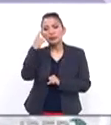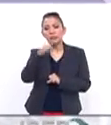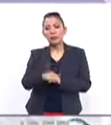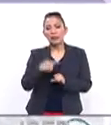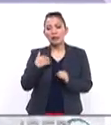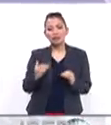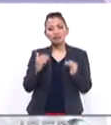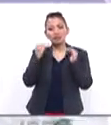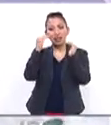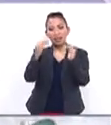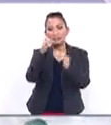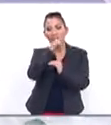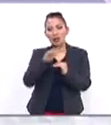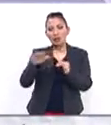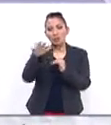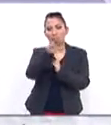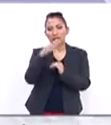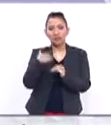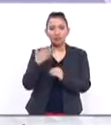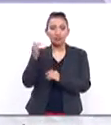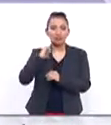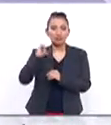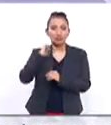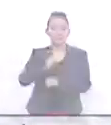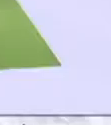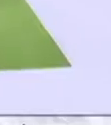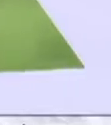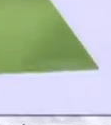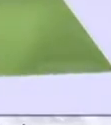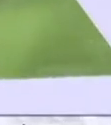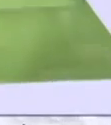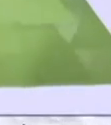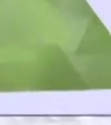la revitalización de las lenguas maternas.